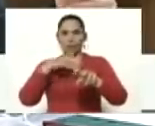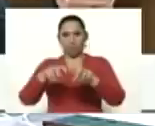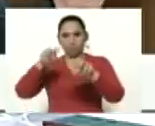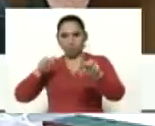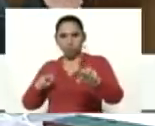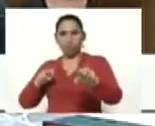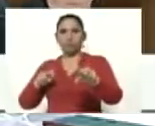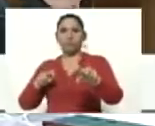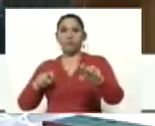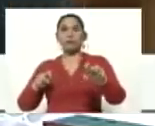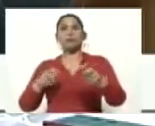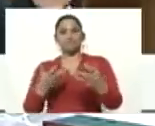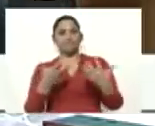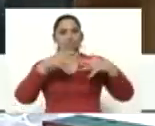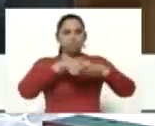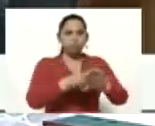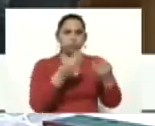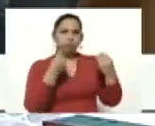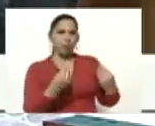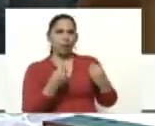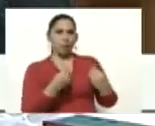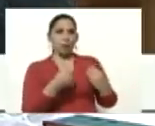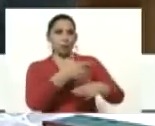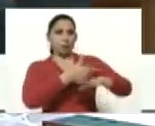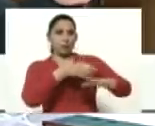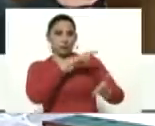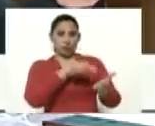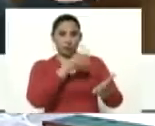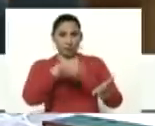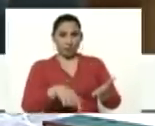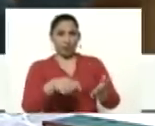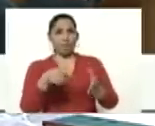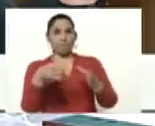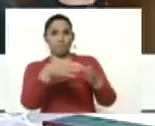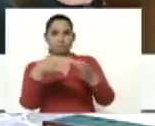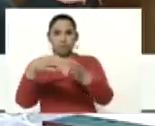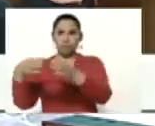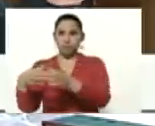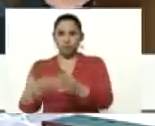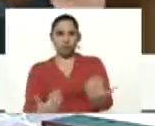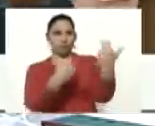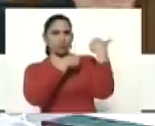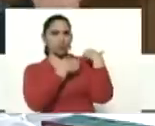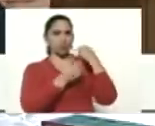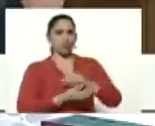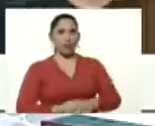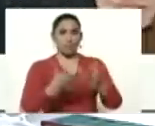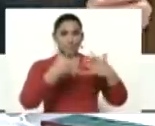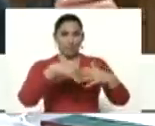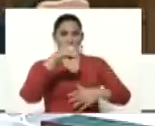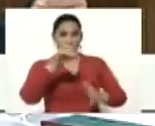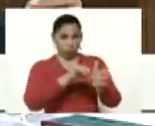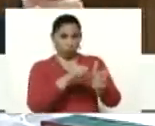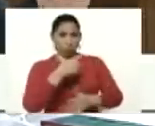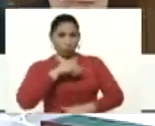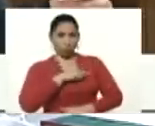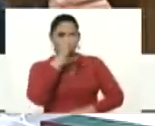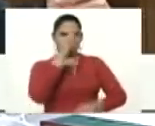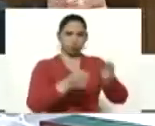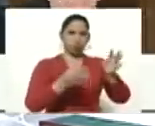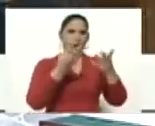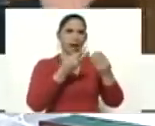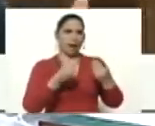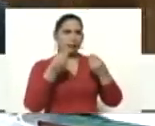en perfecta coordinación entre el gobierno nacional y estos sectores, sus representantes gremiales, donde estamos justamente